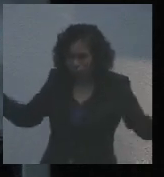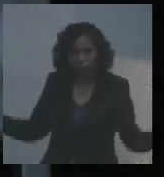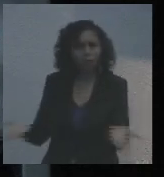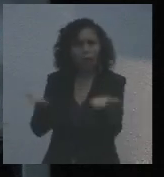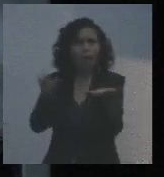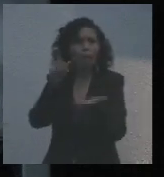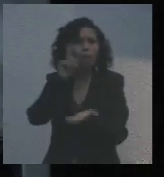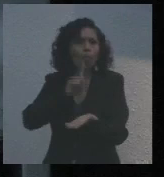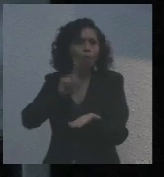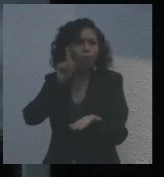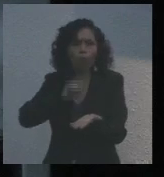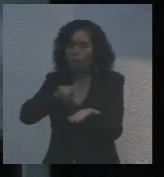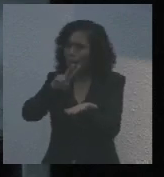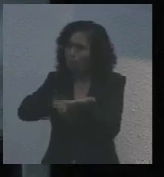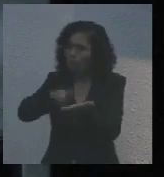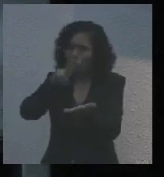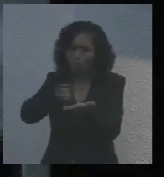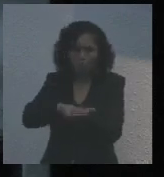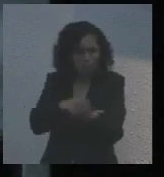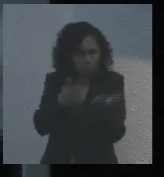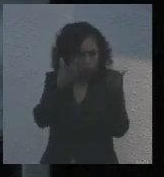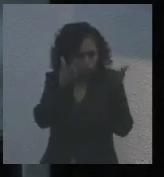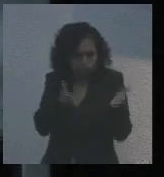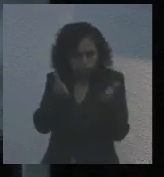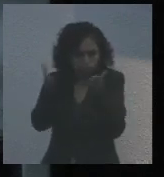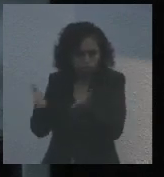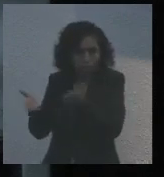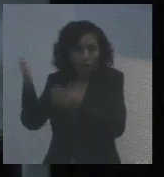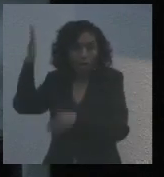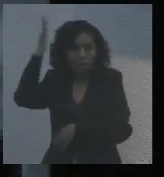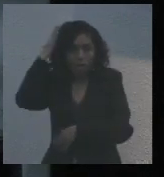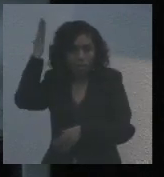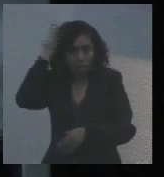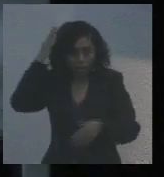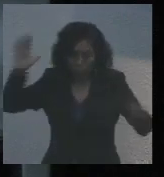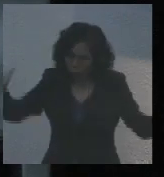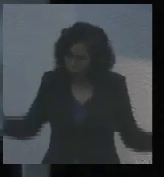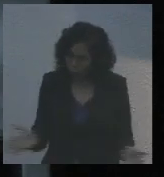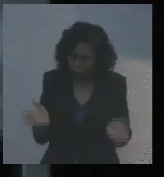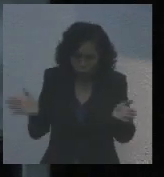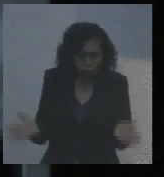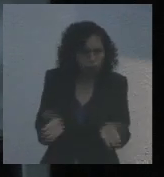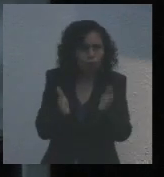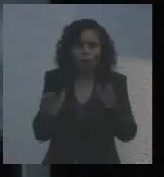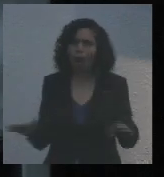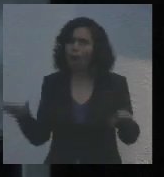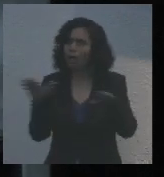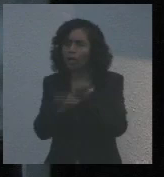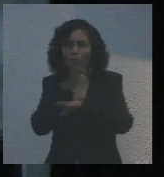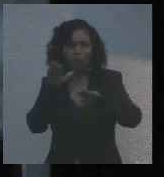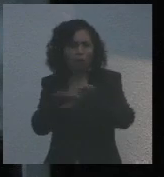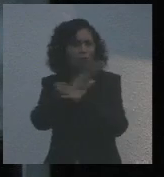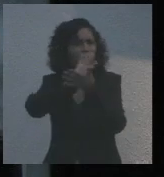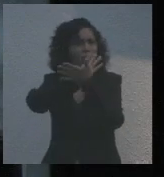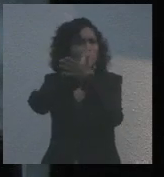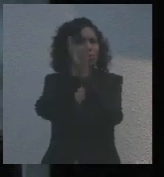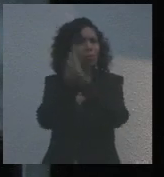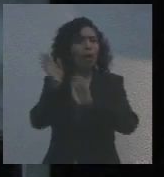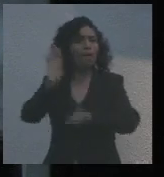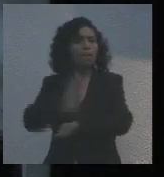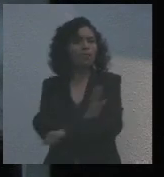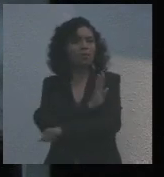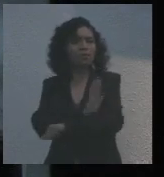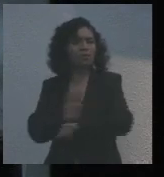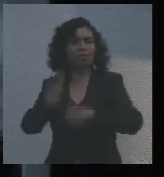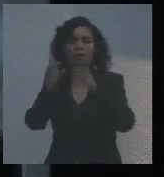hay mujeres muy valiosas liderando e impulsando cambios esenciales para el bienestar y el